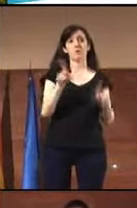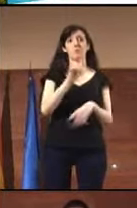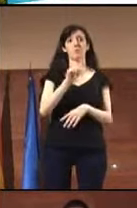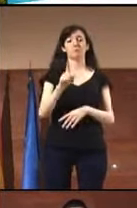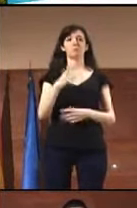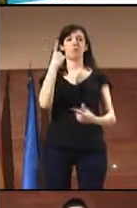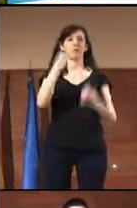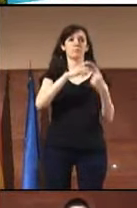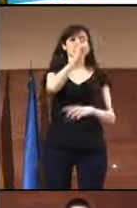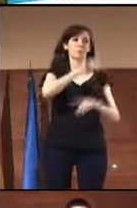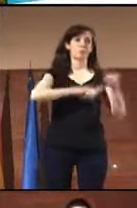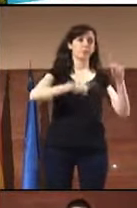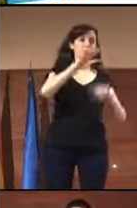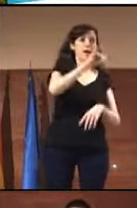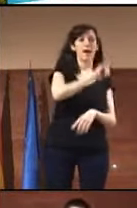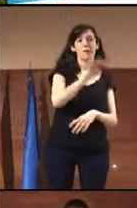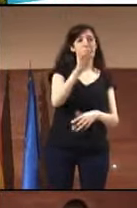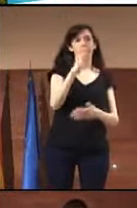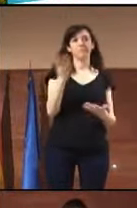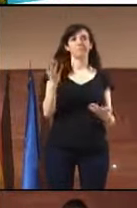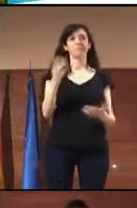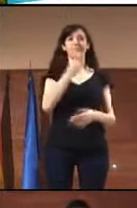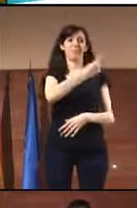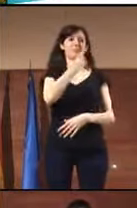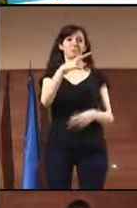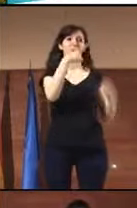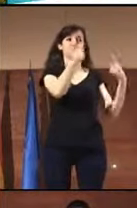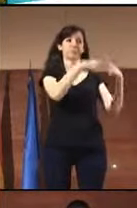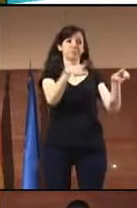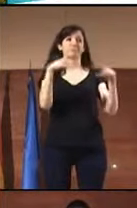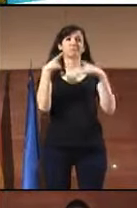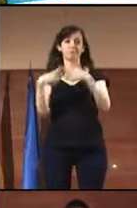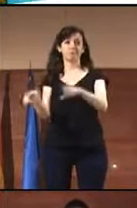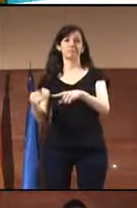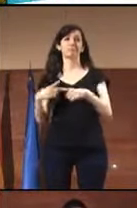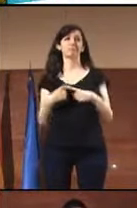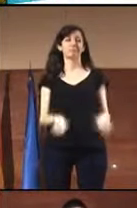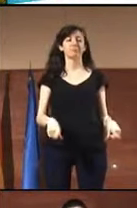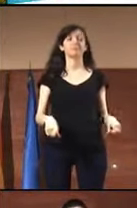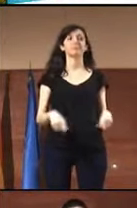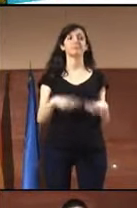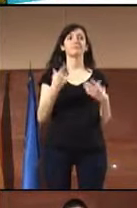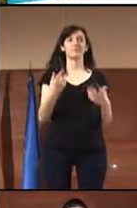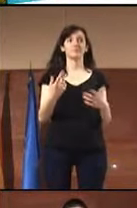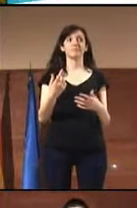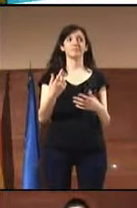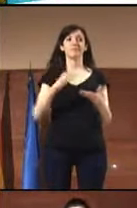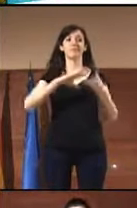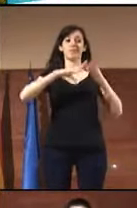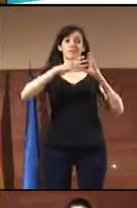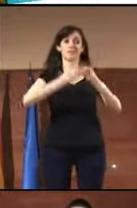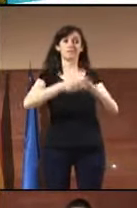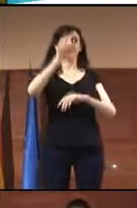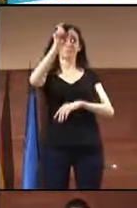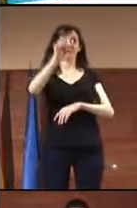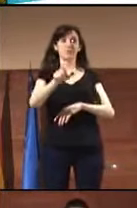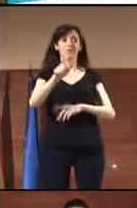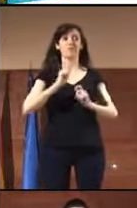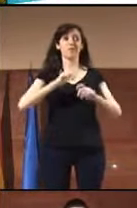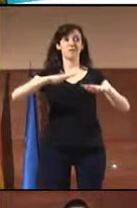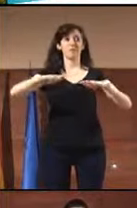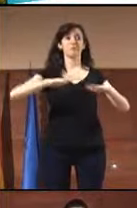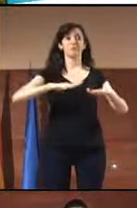lordosis, o sea, cada uno es un mundo. Entonces, poder desplazar eso y ajustarnos al usuario nos va a ayudar para gente